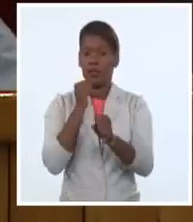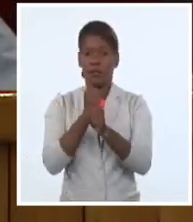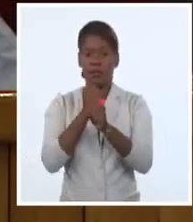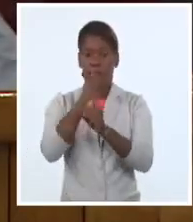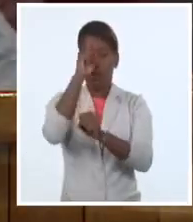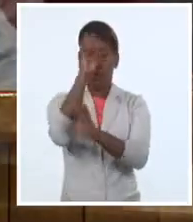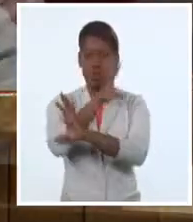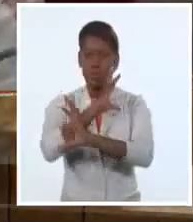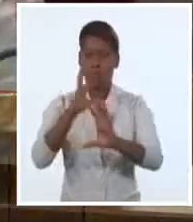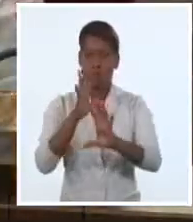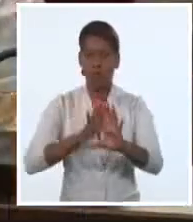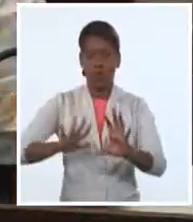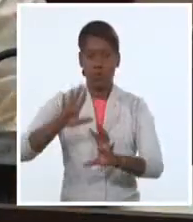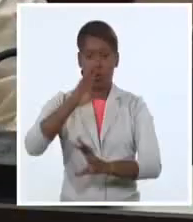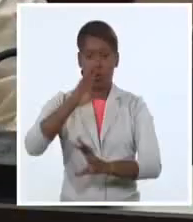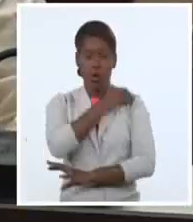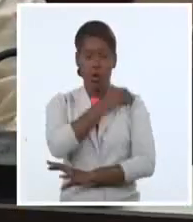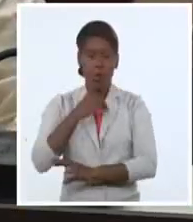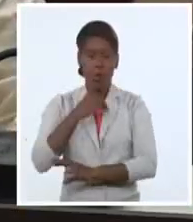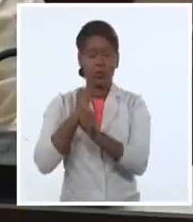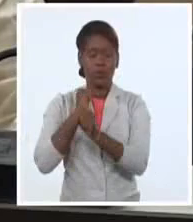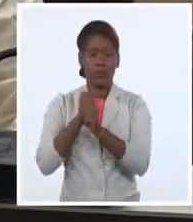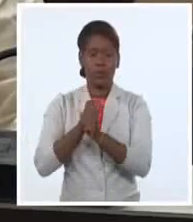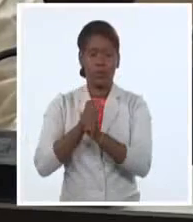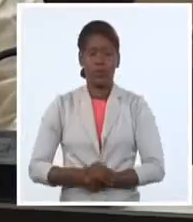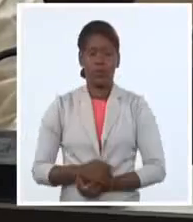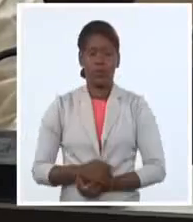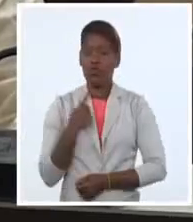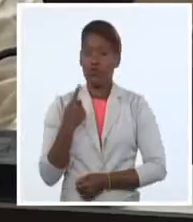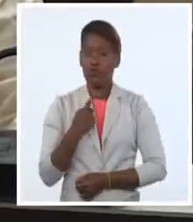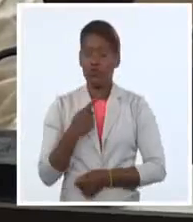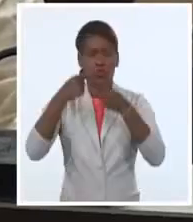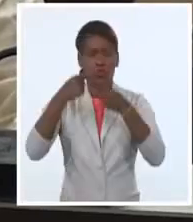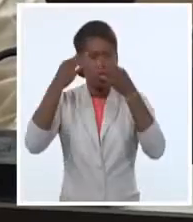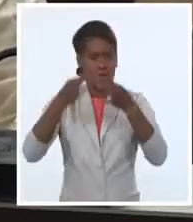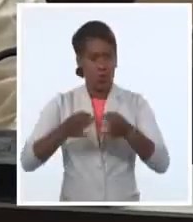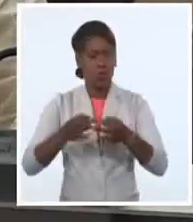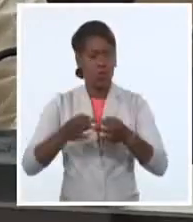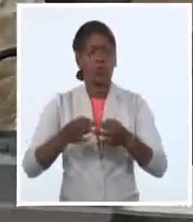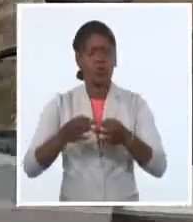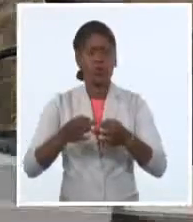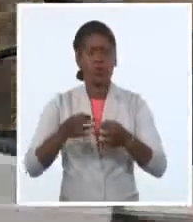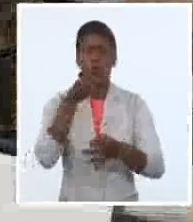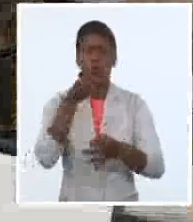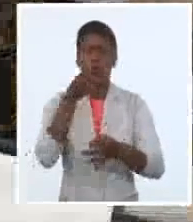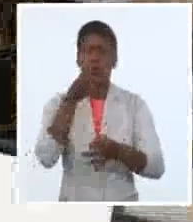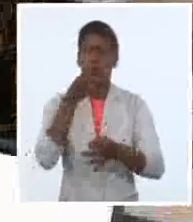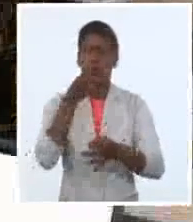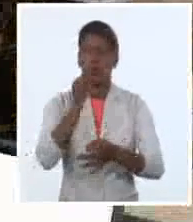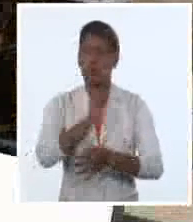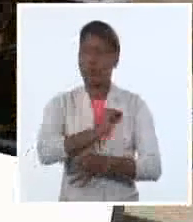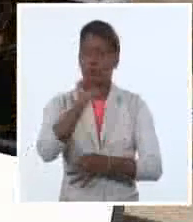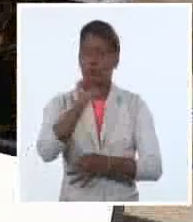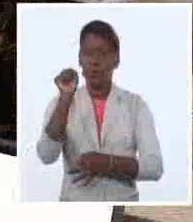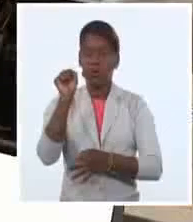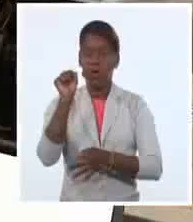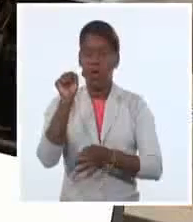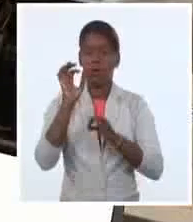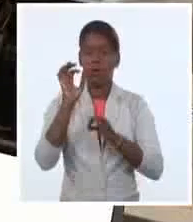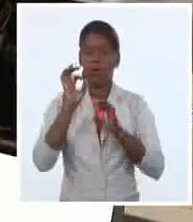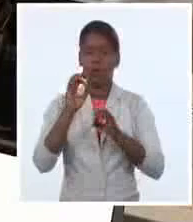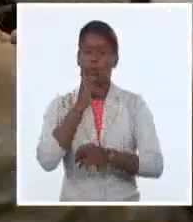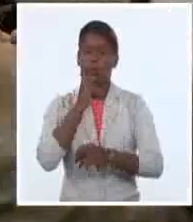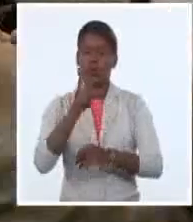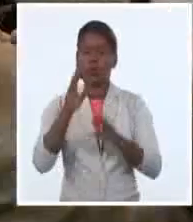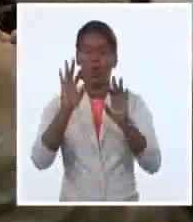de ser extraordinaria. Apostamos por reconocer y avanzar en la garantía de los derechos de las familias,